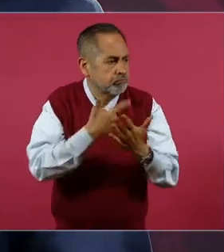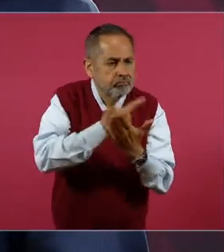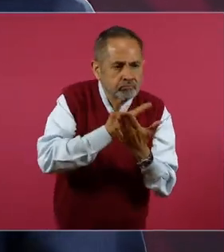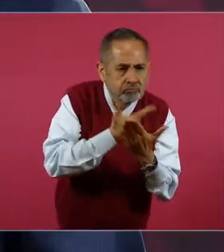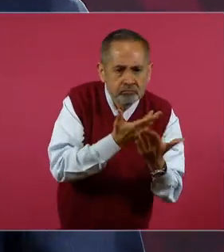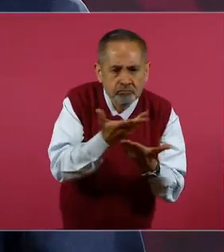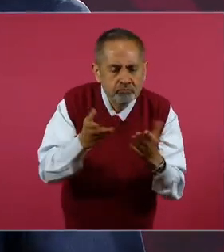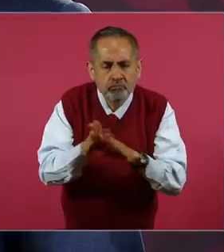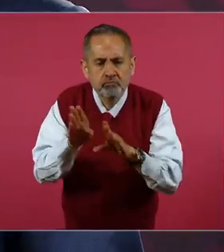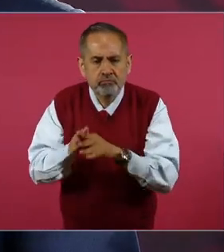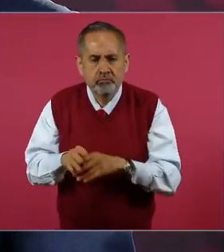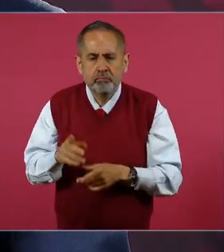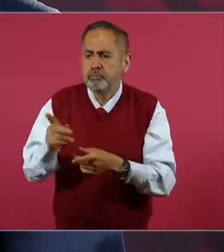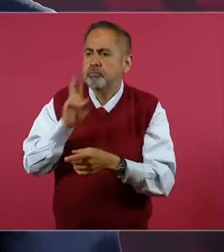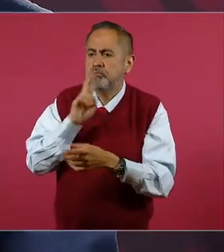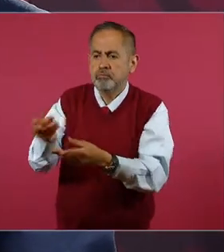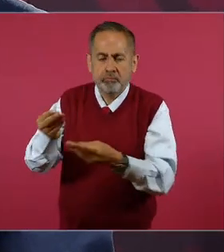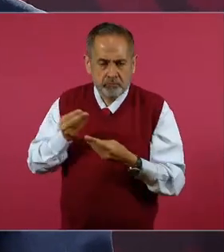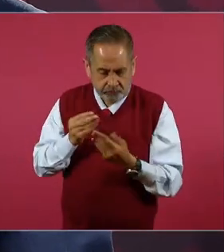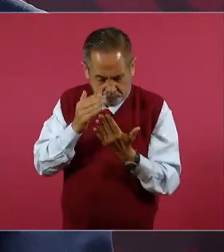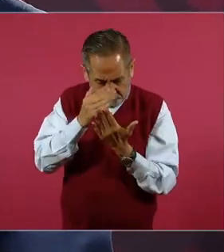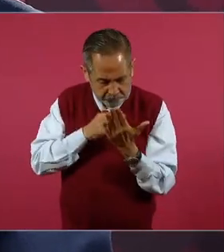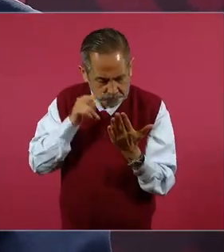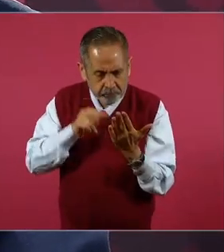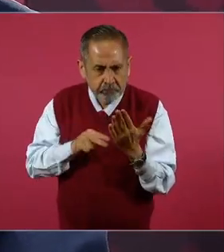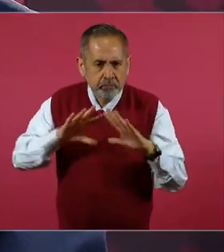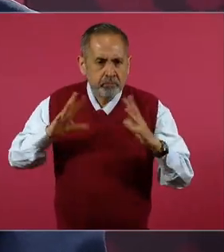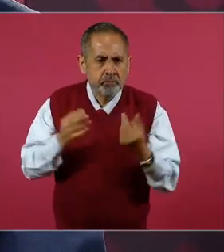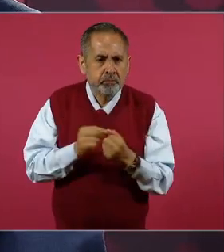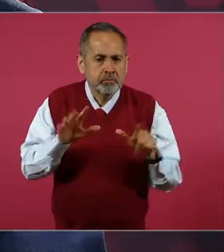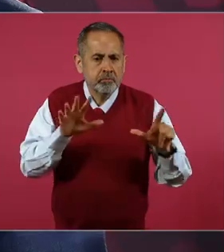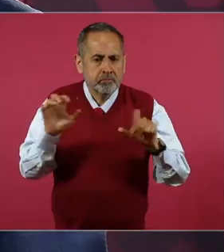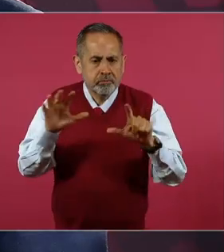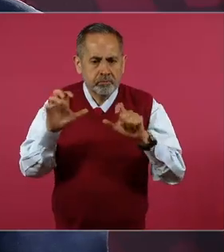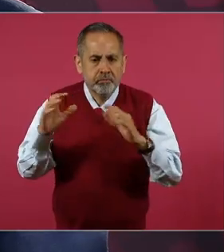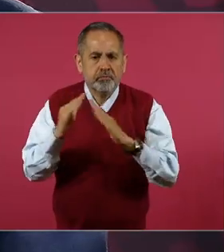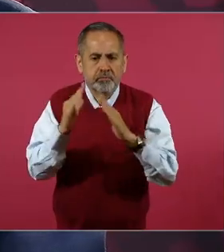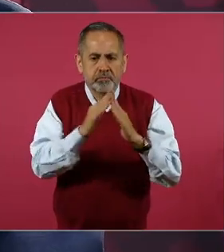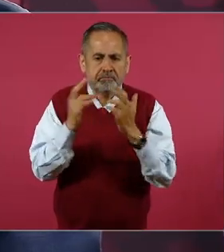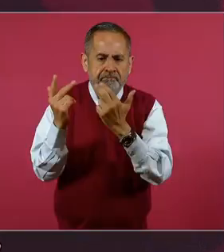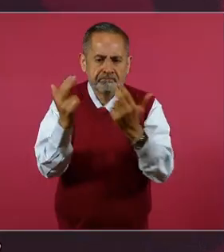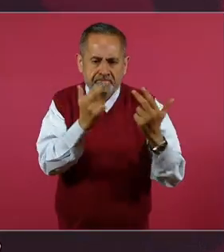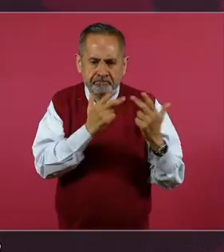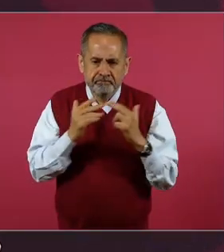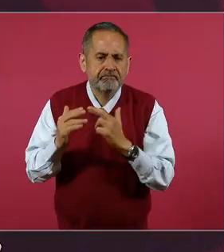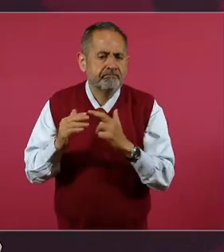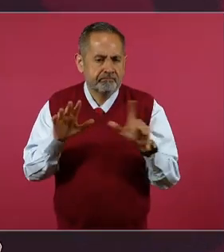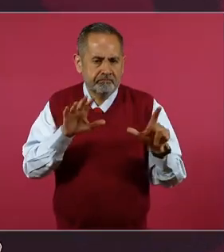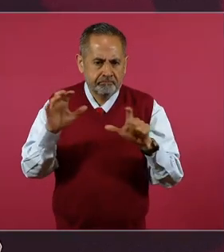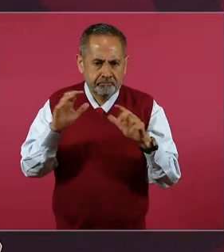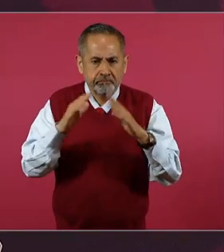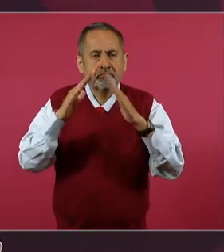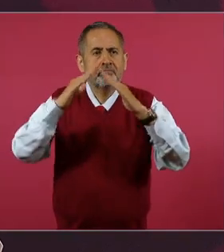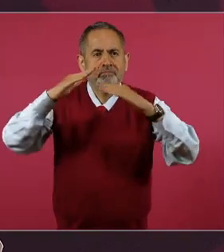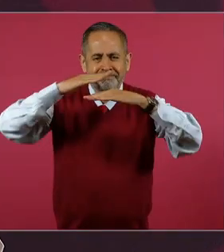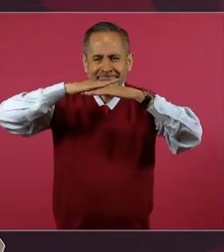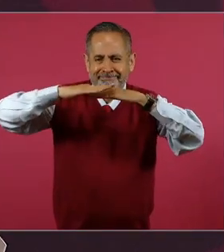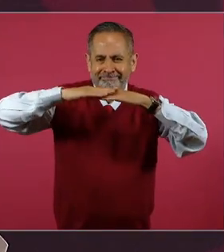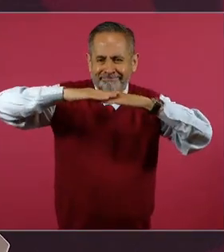El reporte que tenemos hasta ahora son 700 viviendas afectadas, sobre todo los techos,